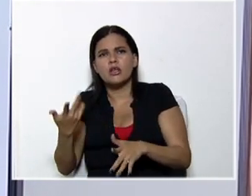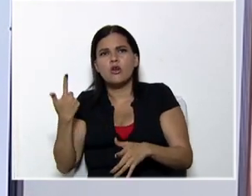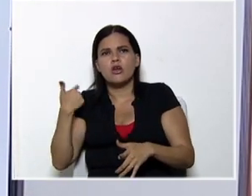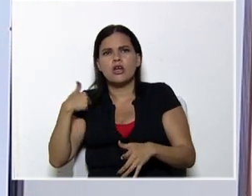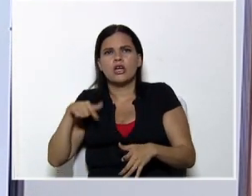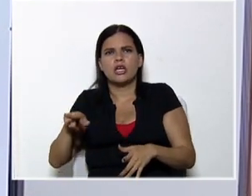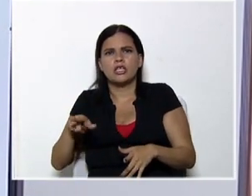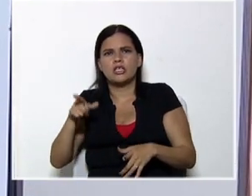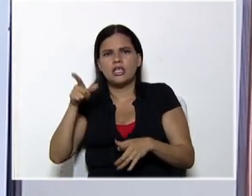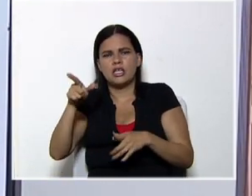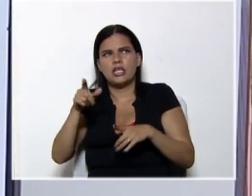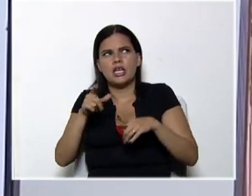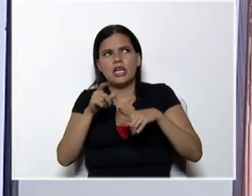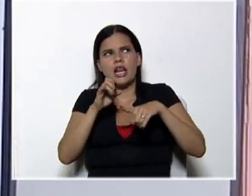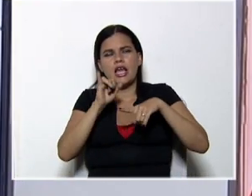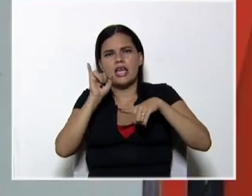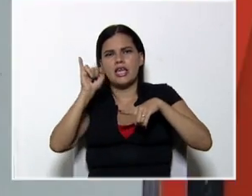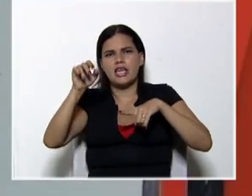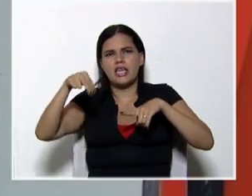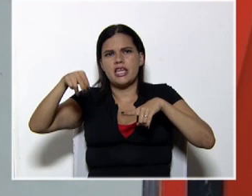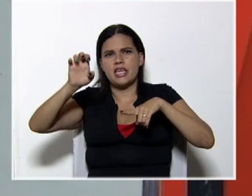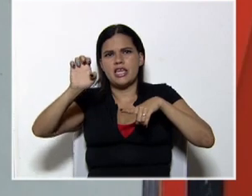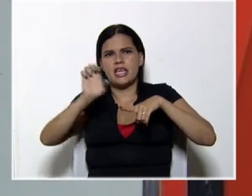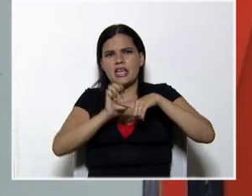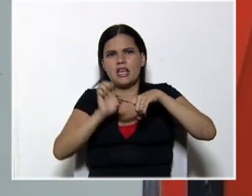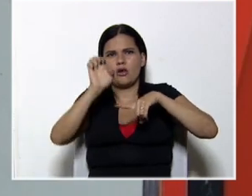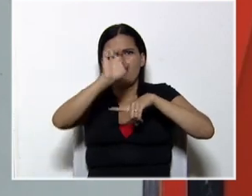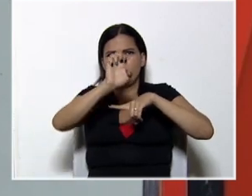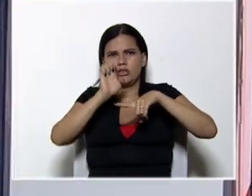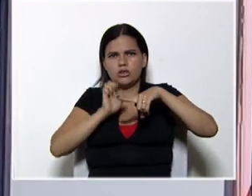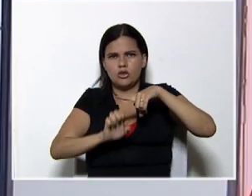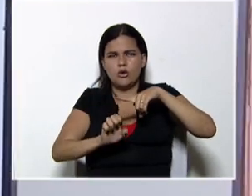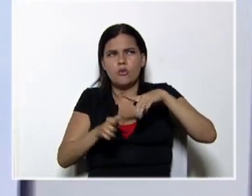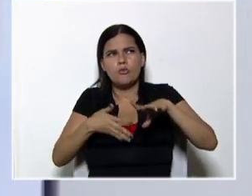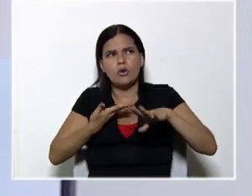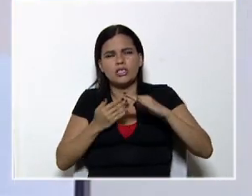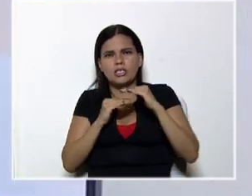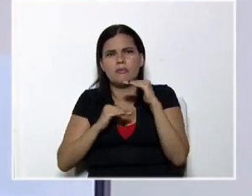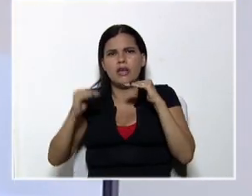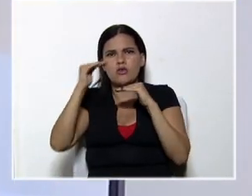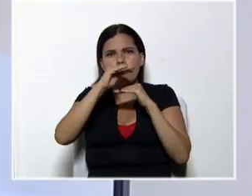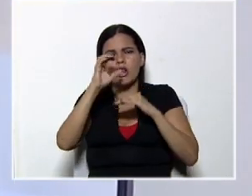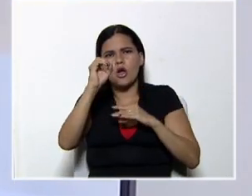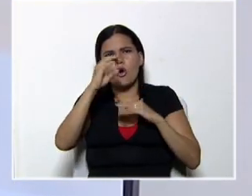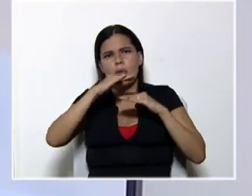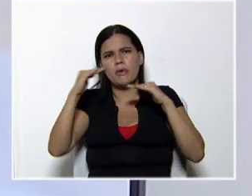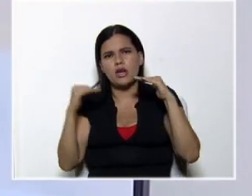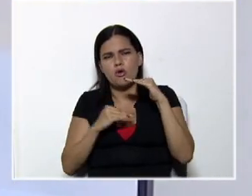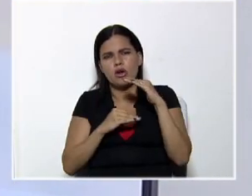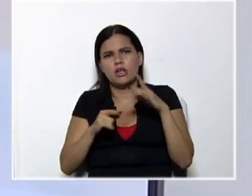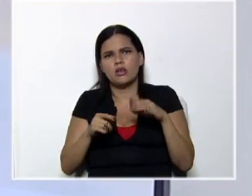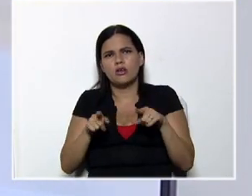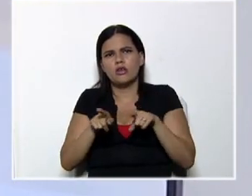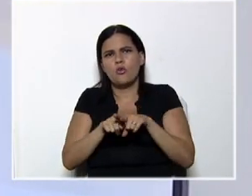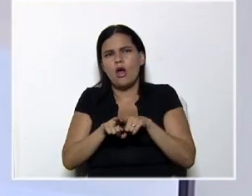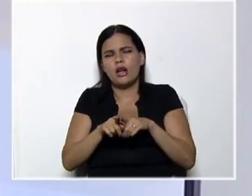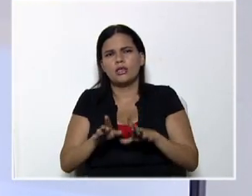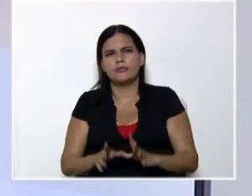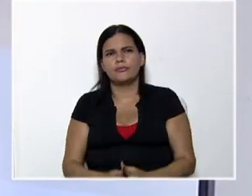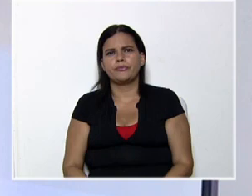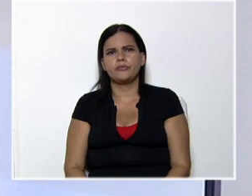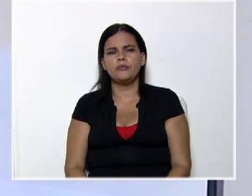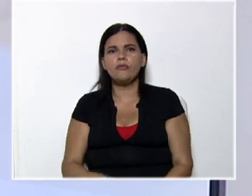a la inecuación. Pueden ser los mayores o menores, mayores iguales o menores iguales.